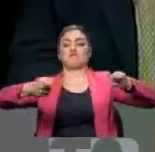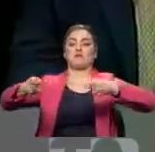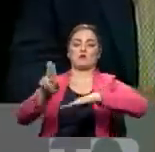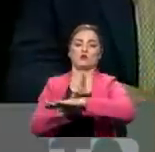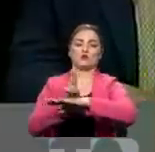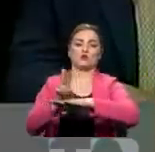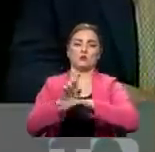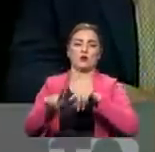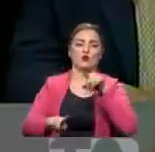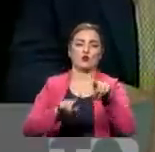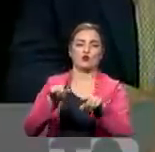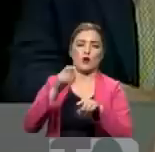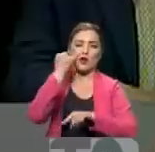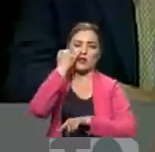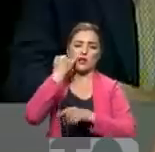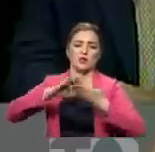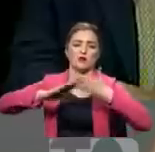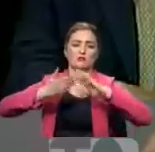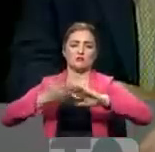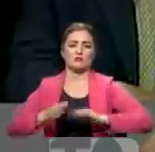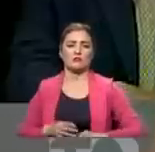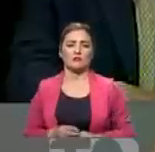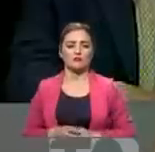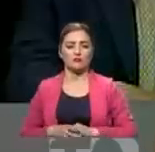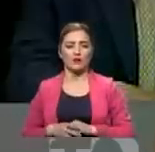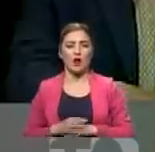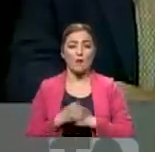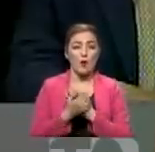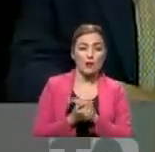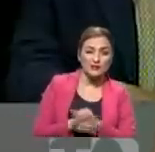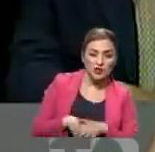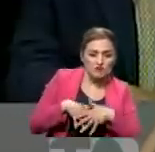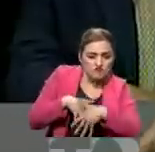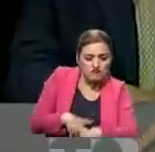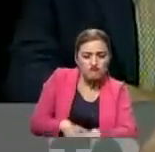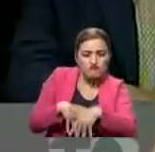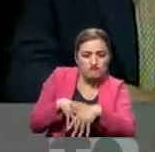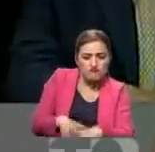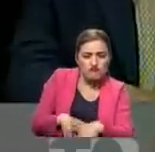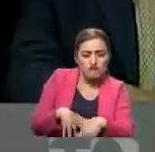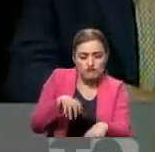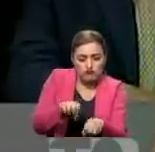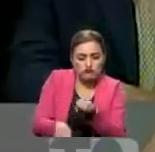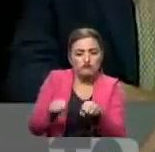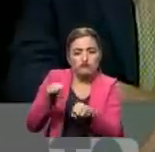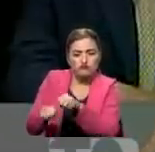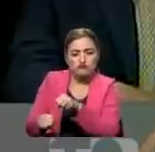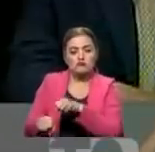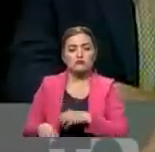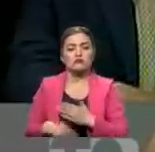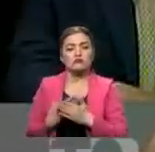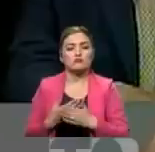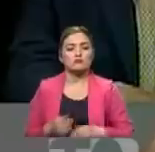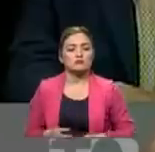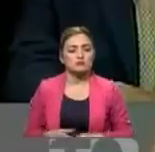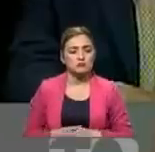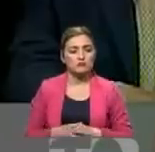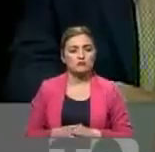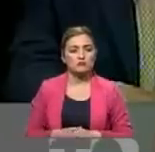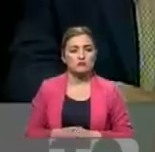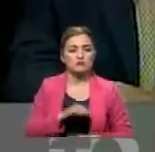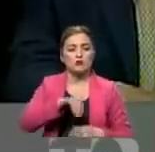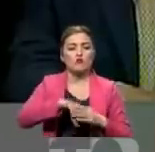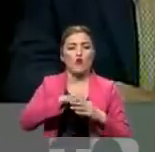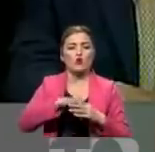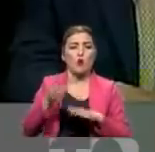instrumentalizando algunos sectores indígenas, aprovechando su movilización para saquear y destruir a su paso. Es con los recursos